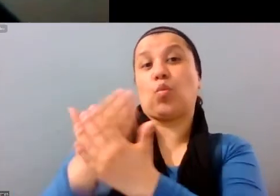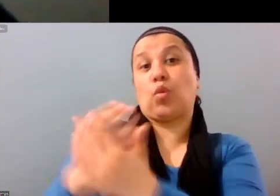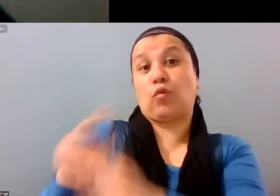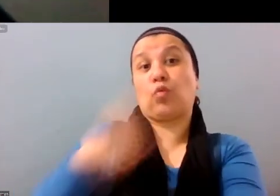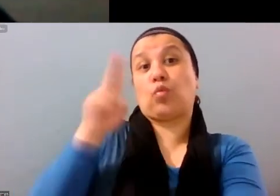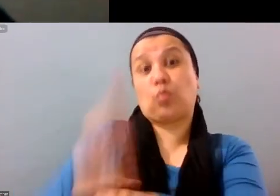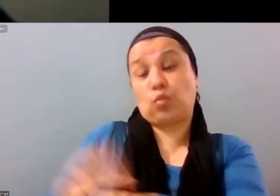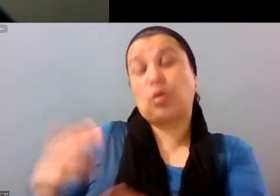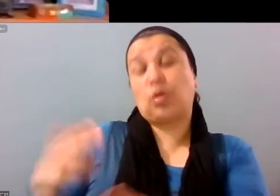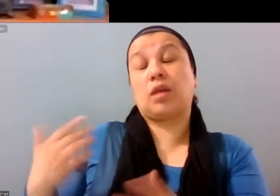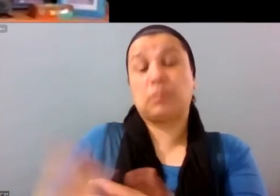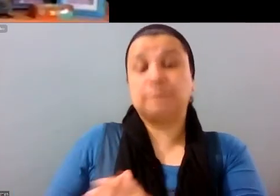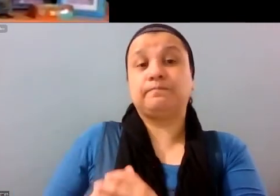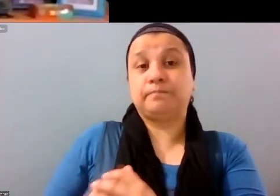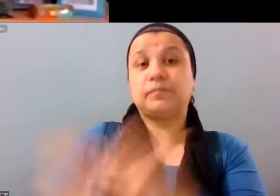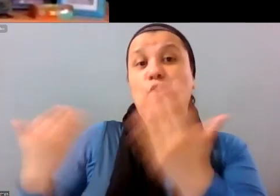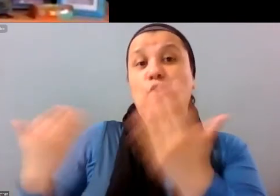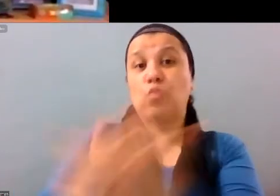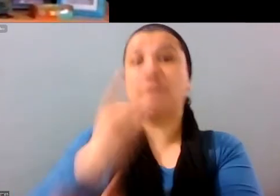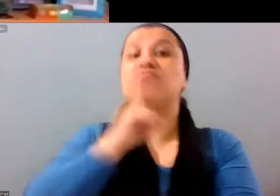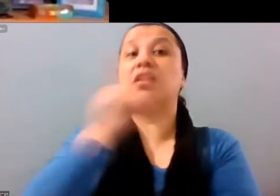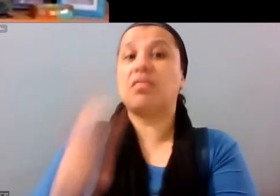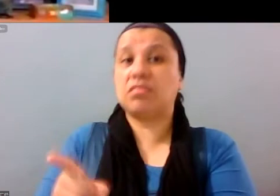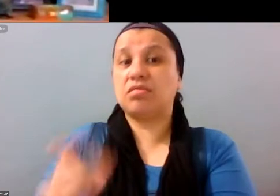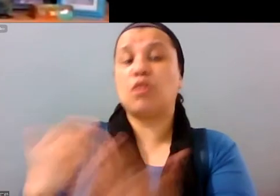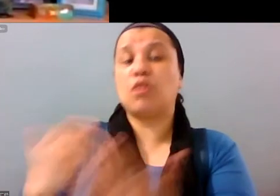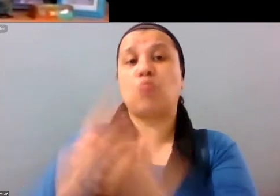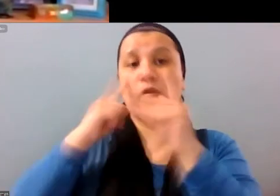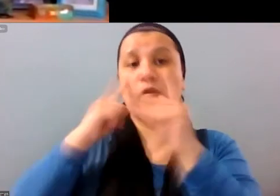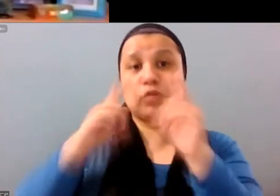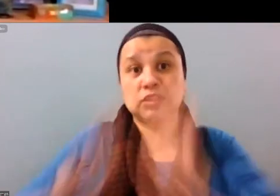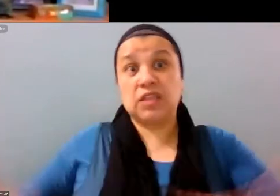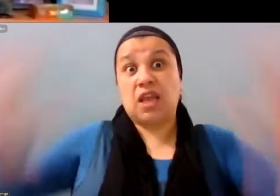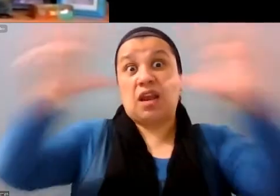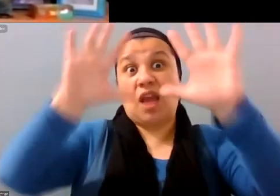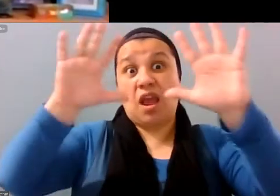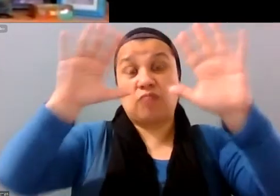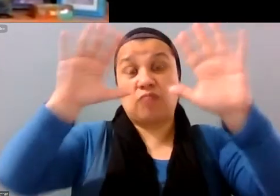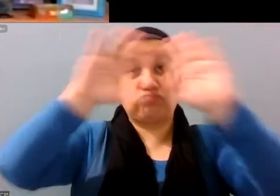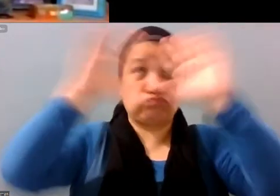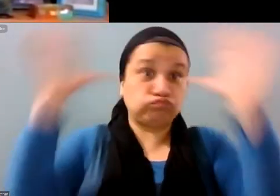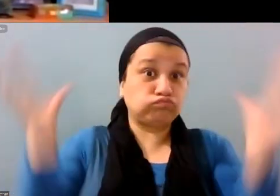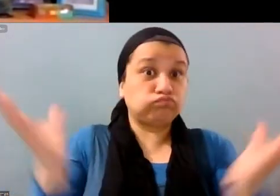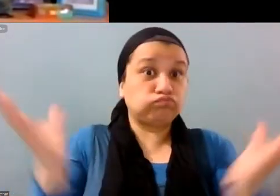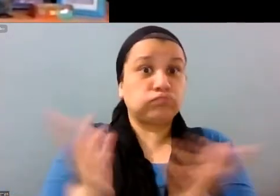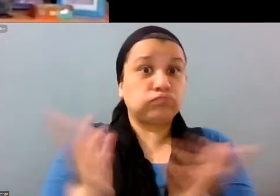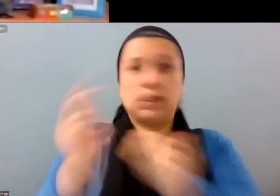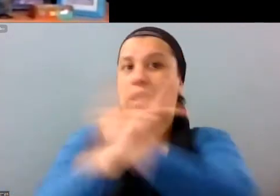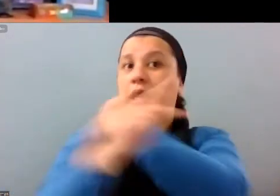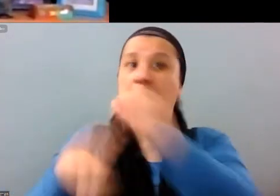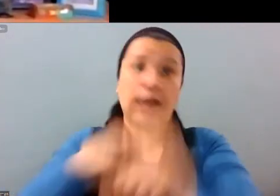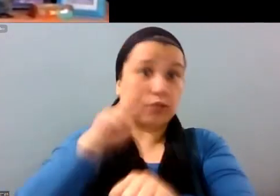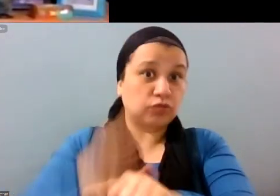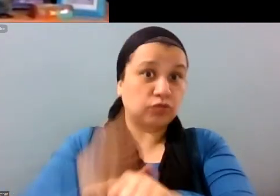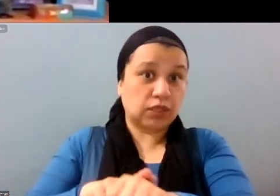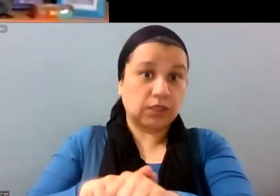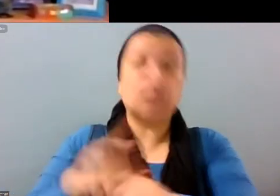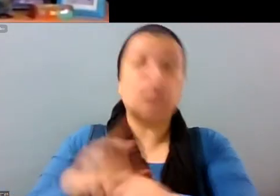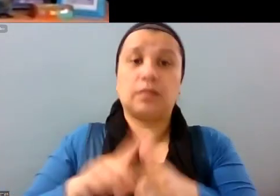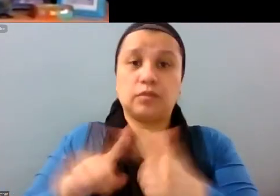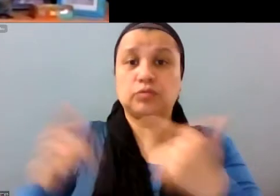en una nueva realidad en un nuevo escenario mundial nacional y en esa línea Don Vinicio precisamente como todos